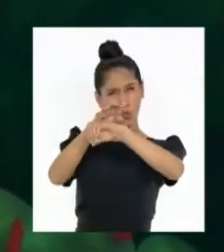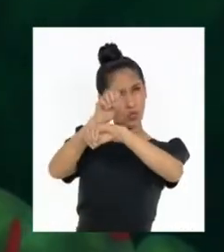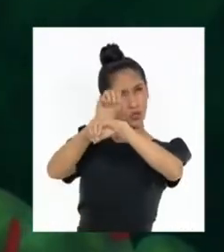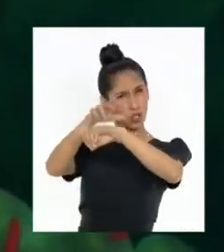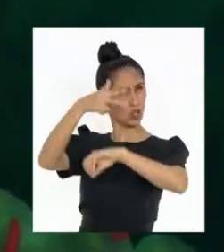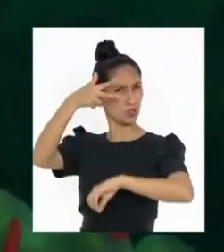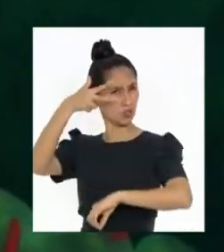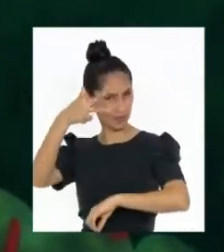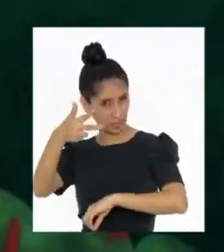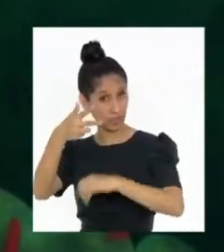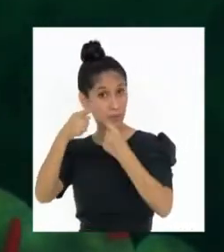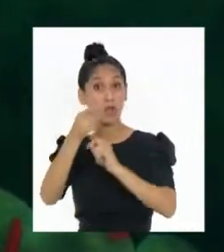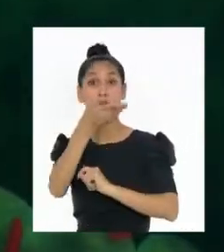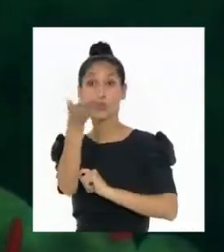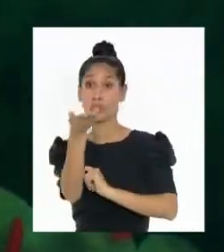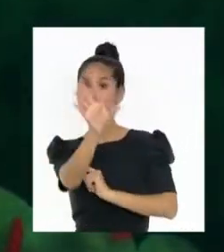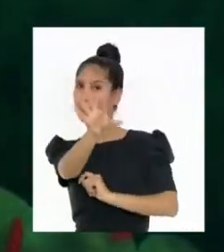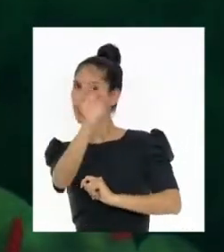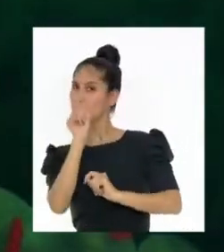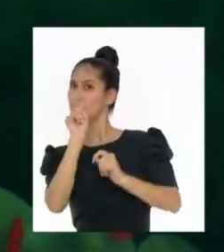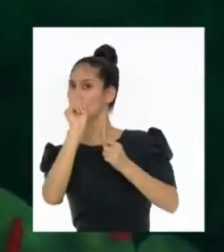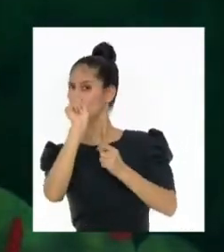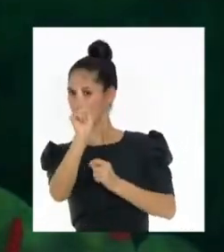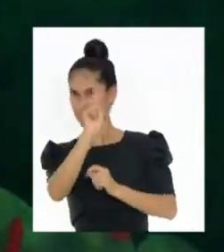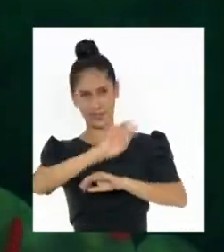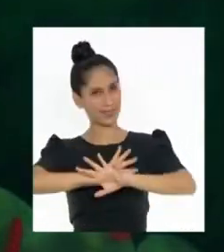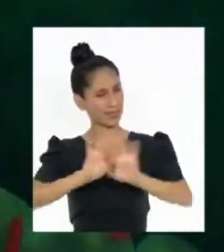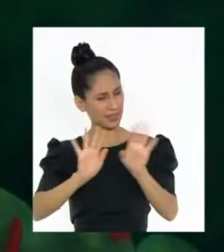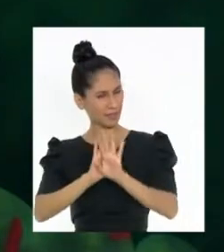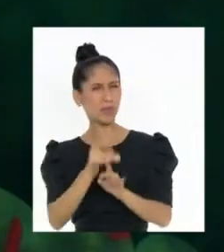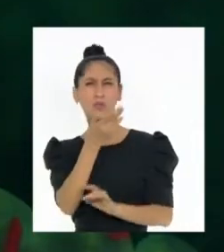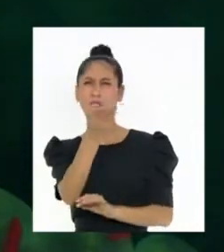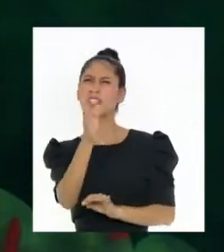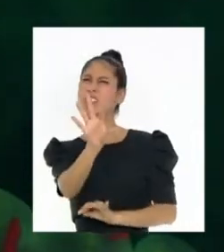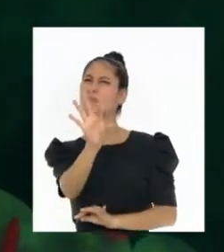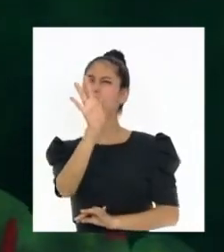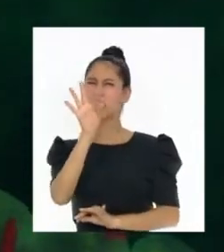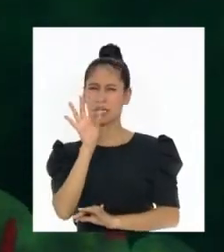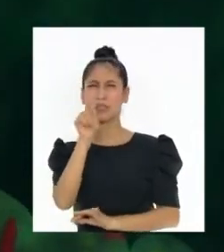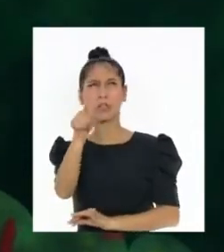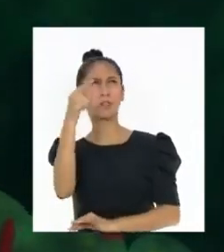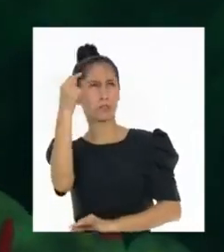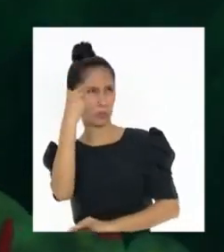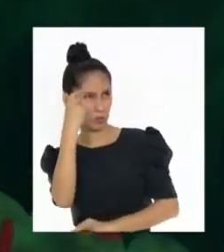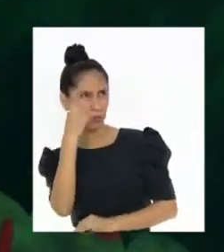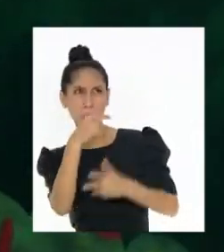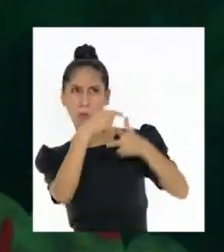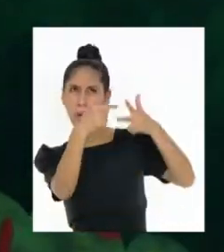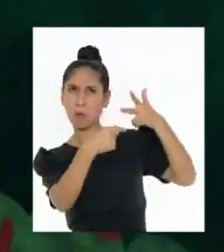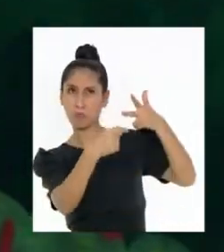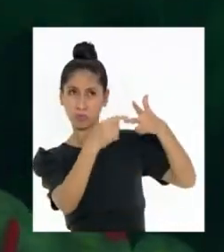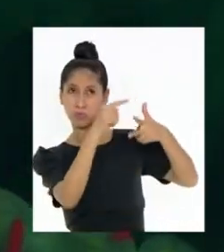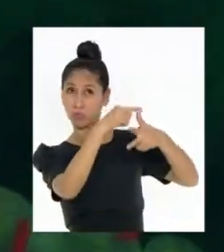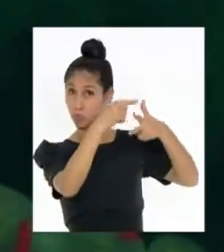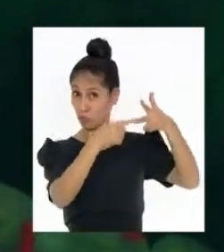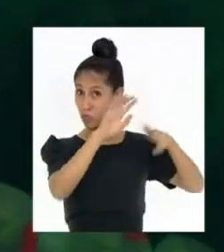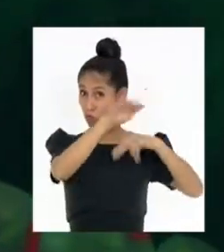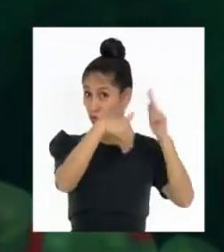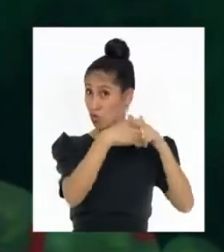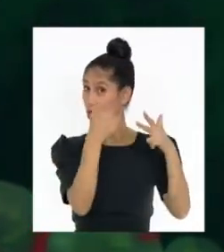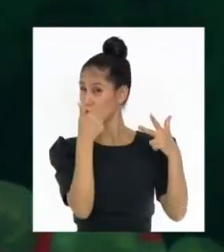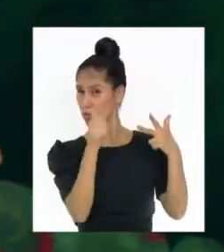elegir solo una. Una alternativa. Deben elegir la que piensen que es la opción adecuada. Quien